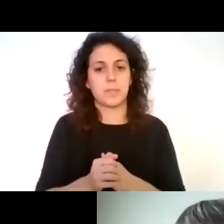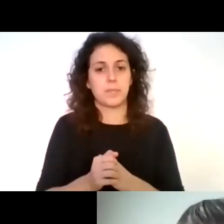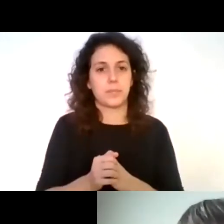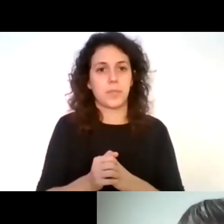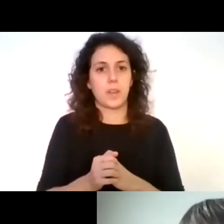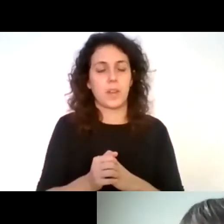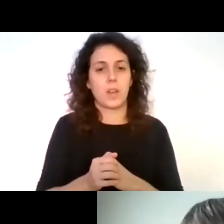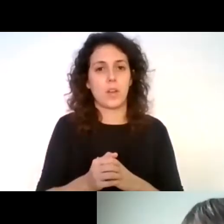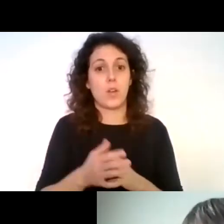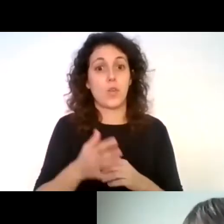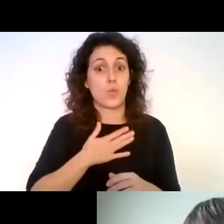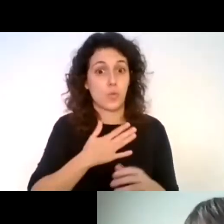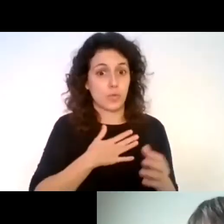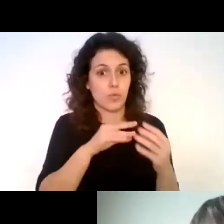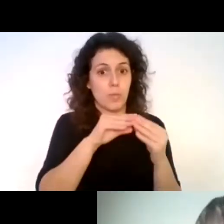vuestros manuales,